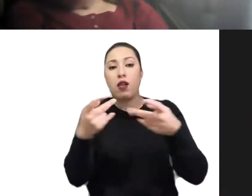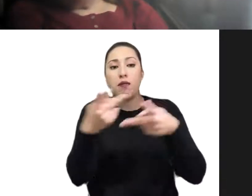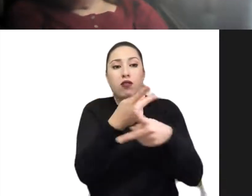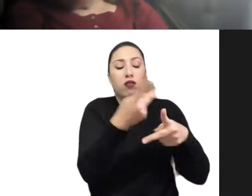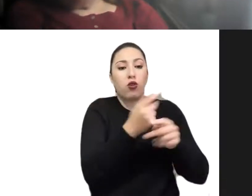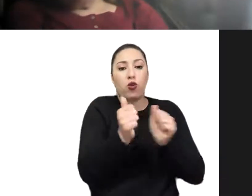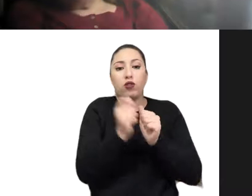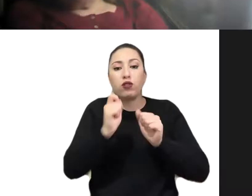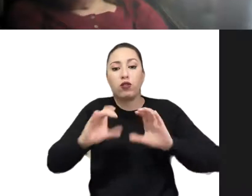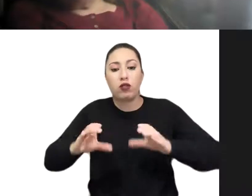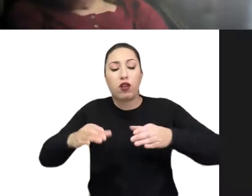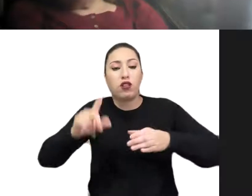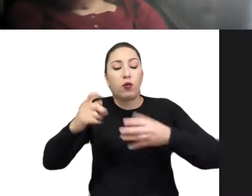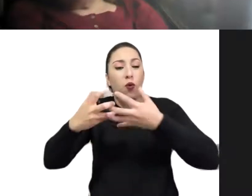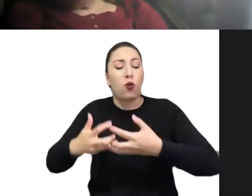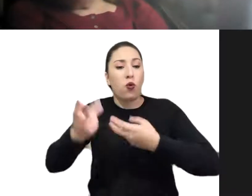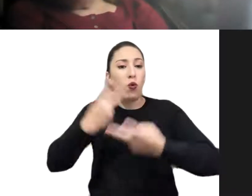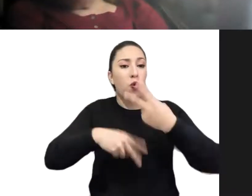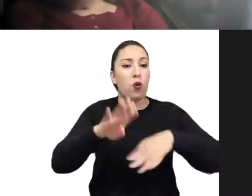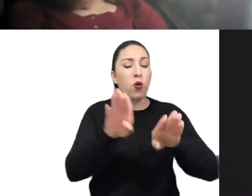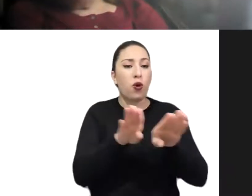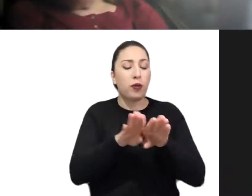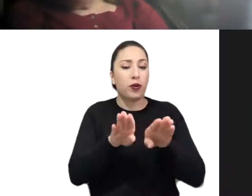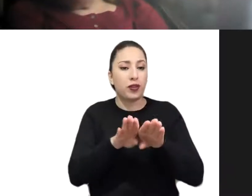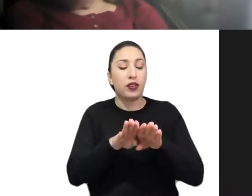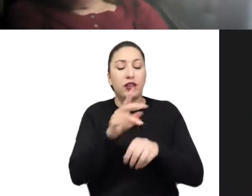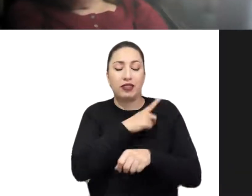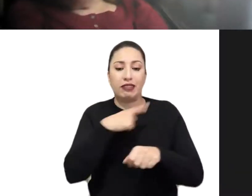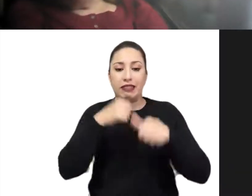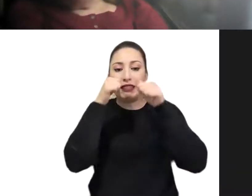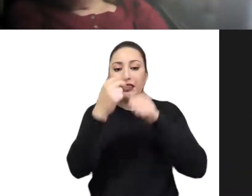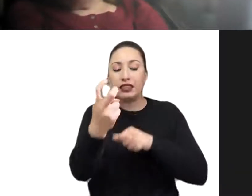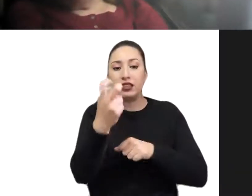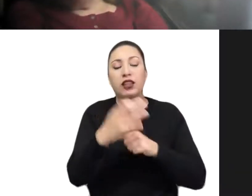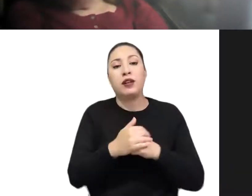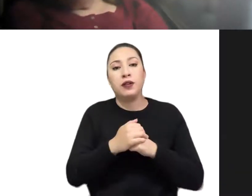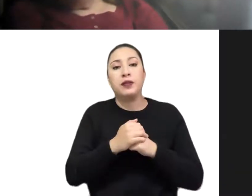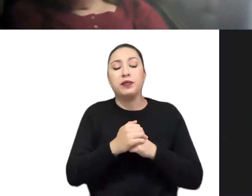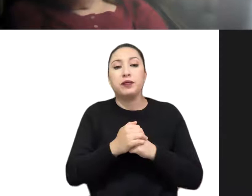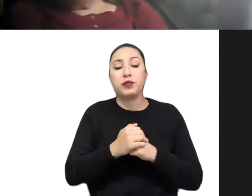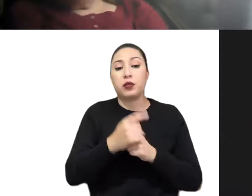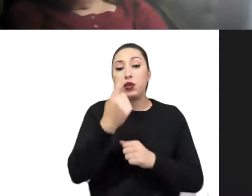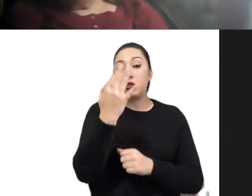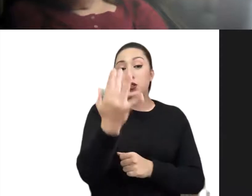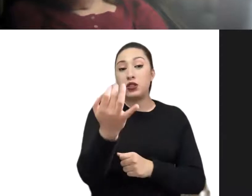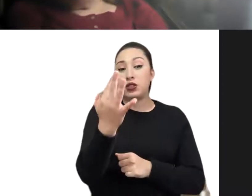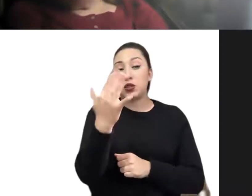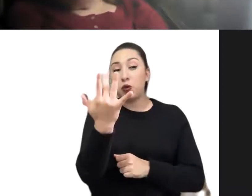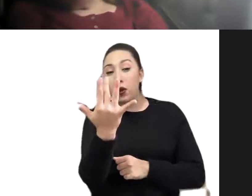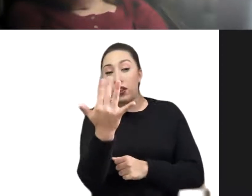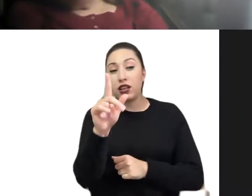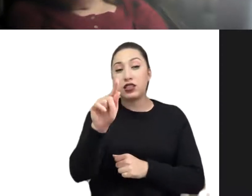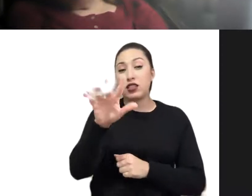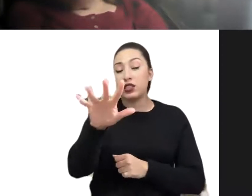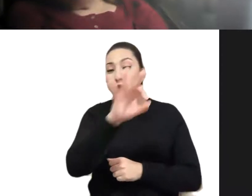solo grado. Seamos atentos a eso. Reducciones de lluvia hasta de un 50 a un